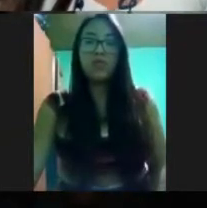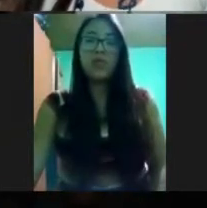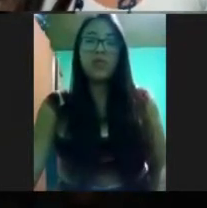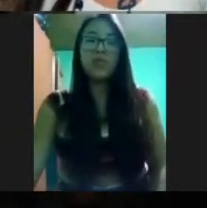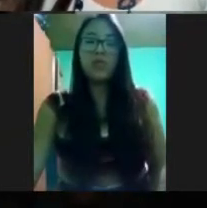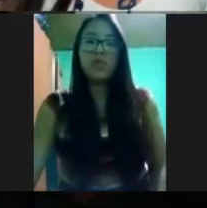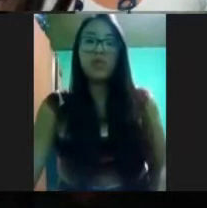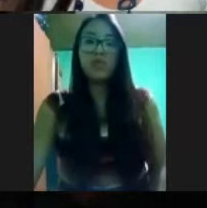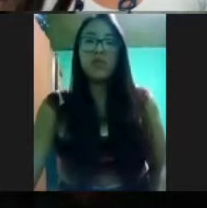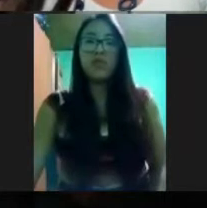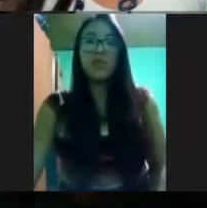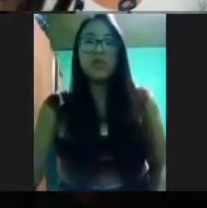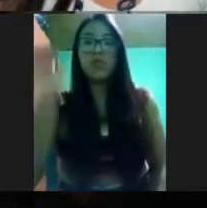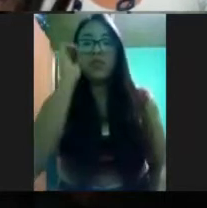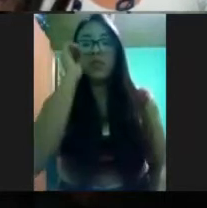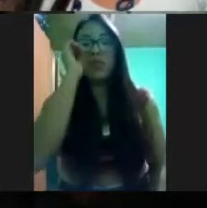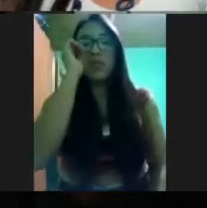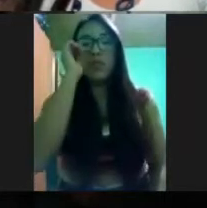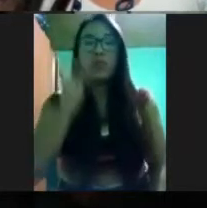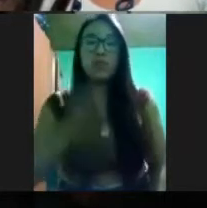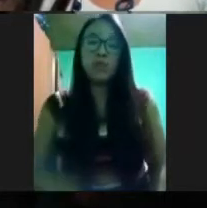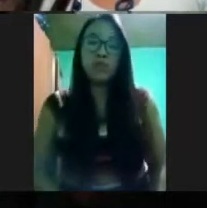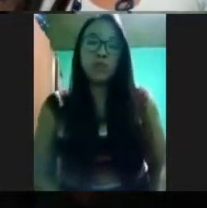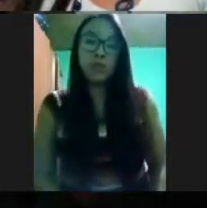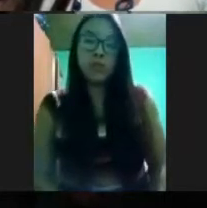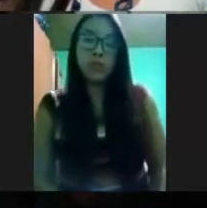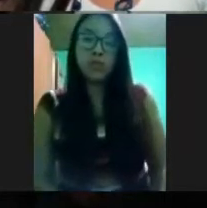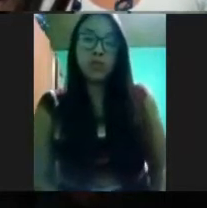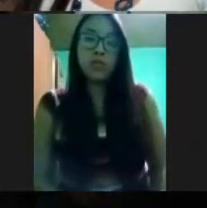pues se van dejando desprotegidas estas áreas, ¿verdad?